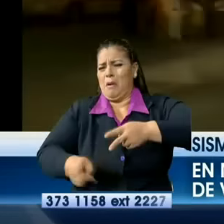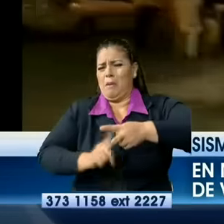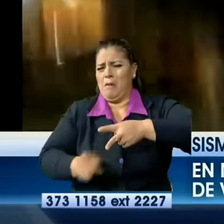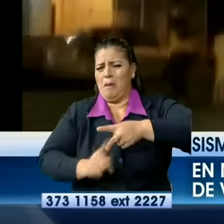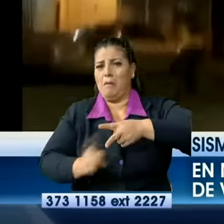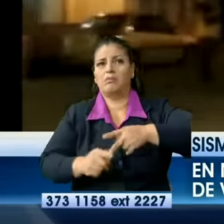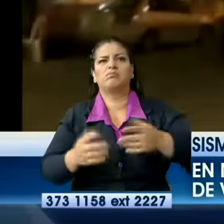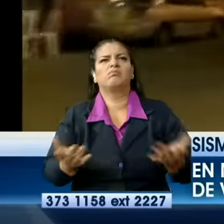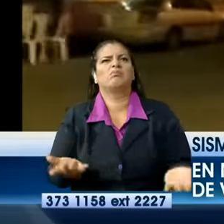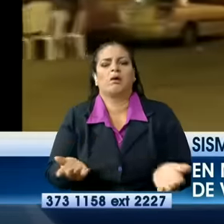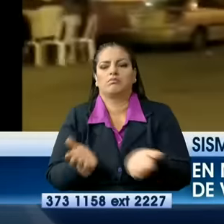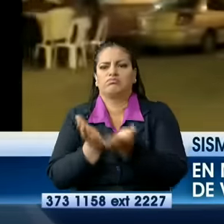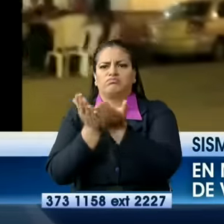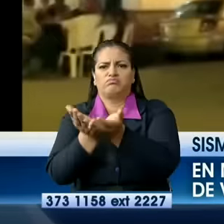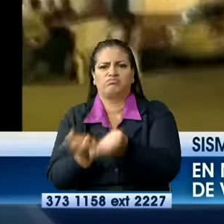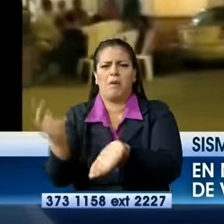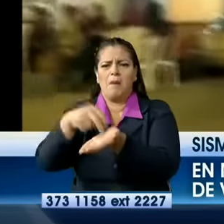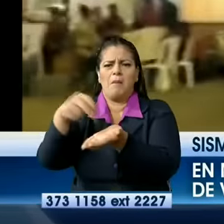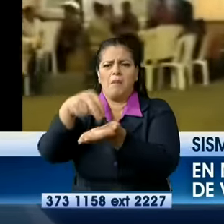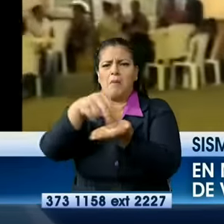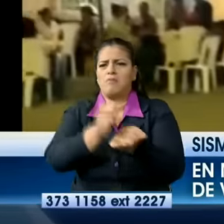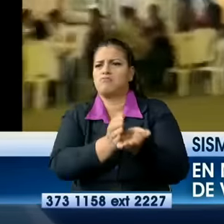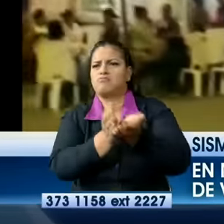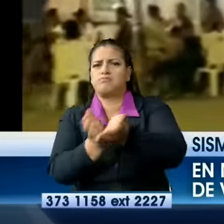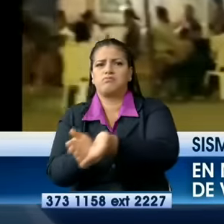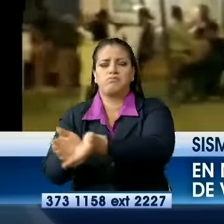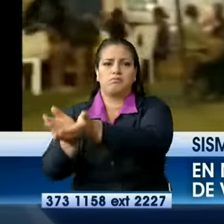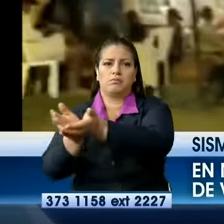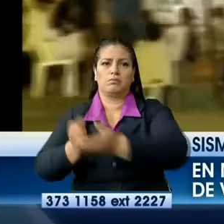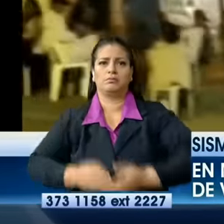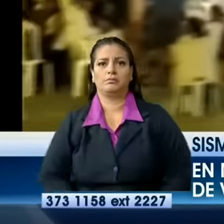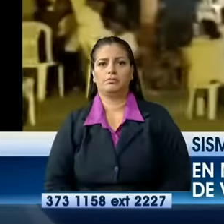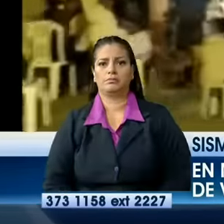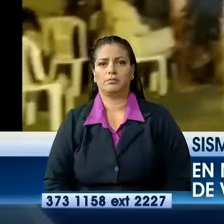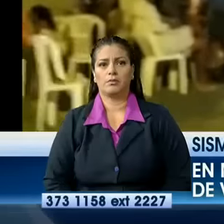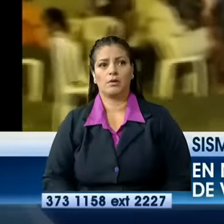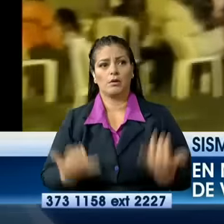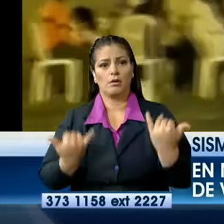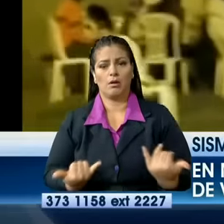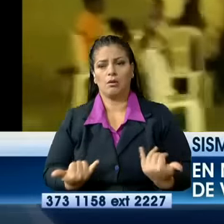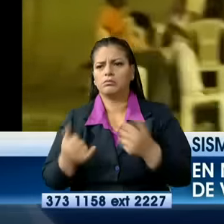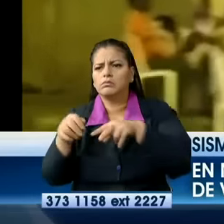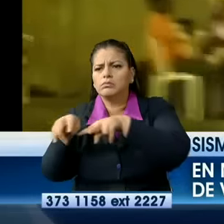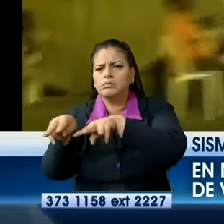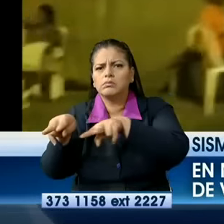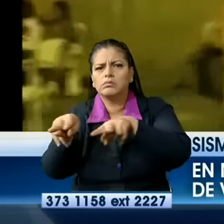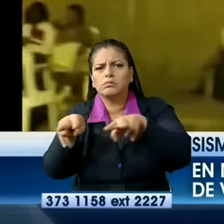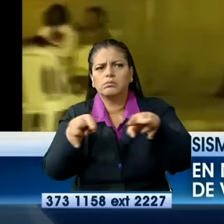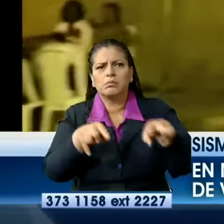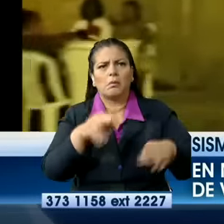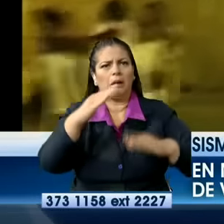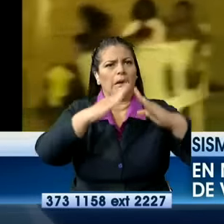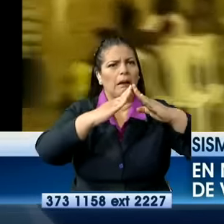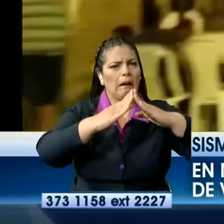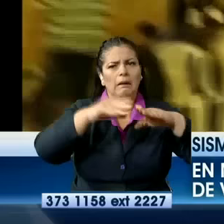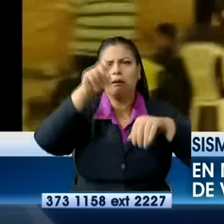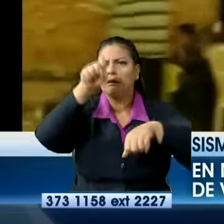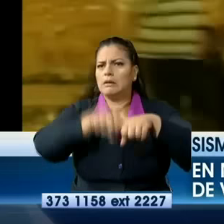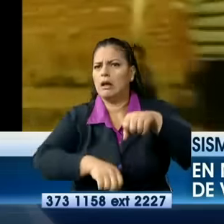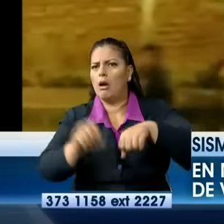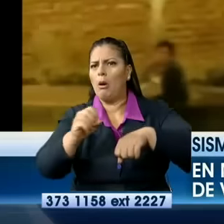están inspeccionando viviendas para conocer si hubo o no afectaciones o personas heridas. José Bone, morador